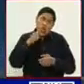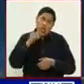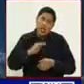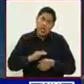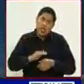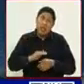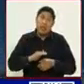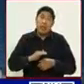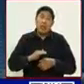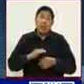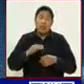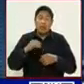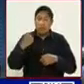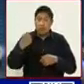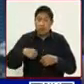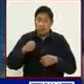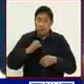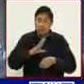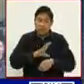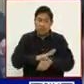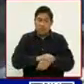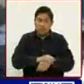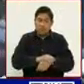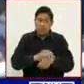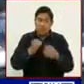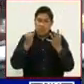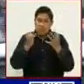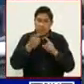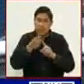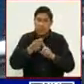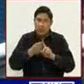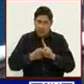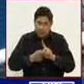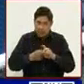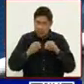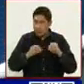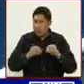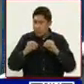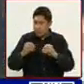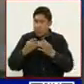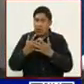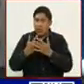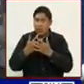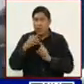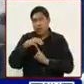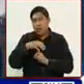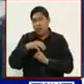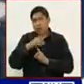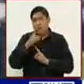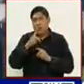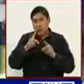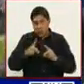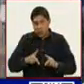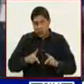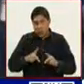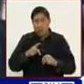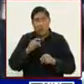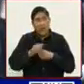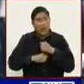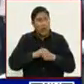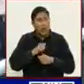La Fiscalía de La Paz pedirá la detención preventiva de 6 meses en la cárcel de San Pedro para una persona de